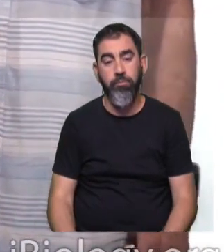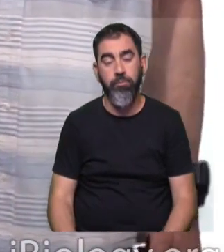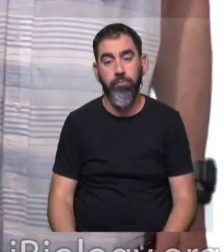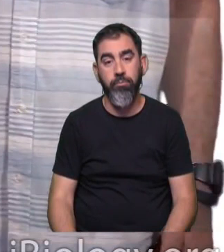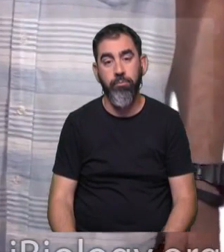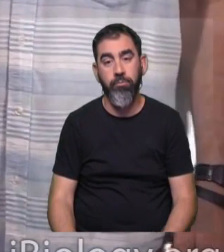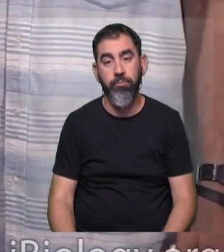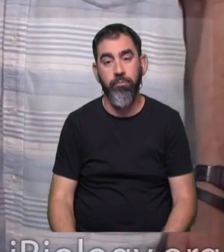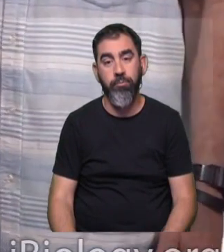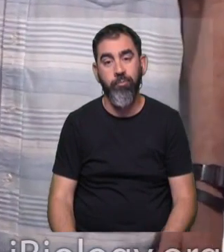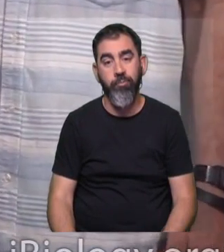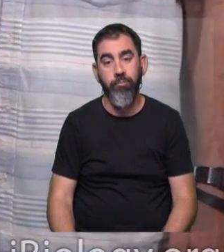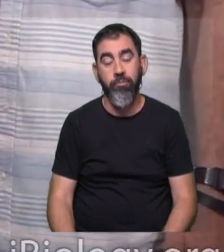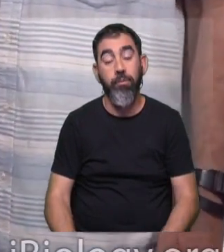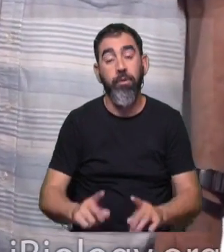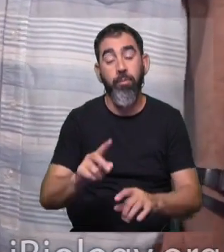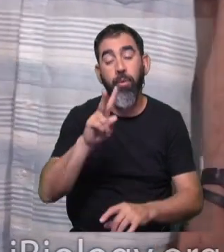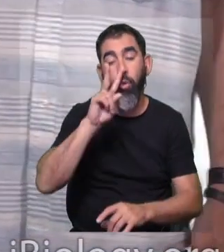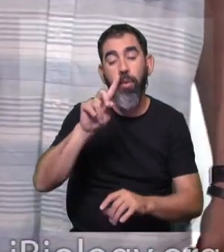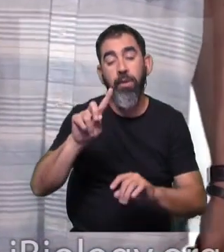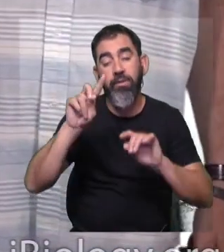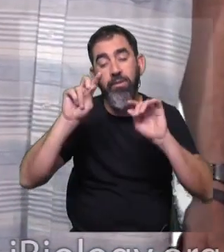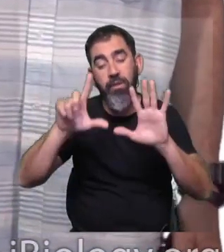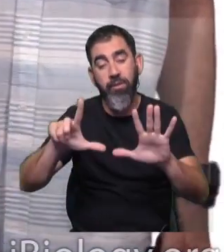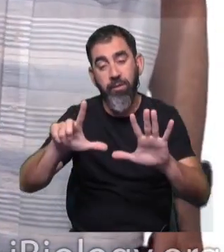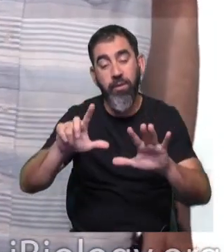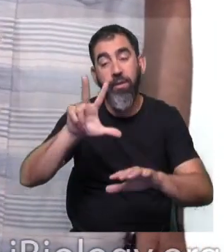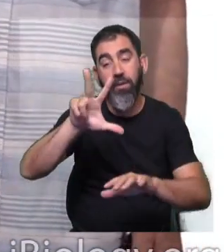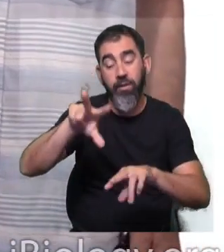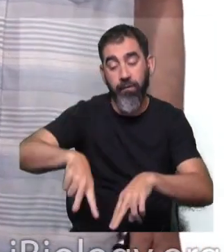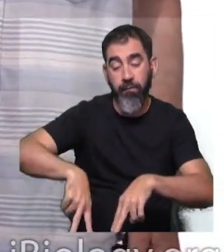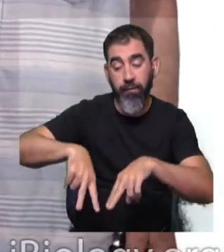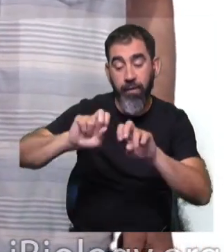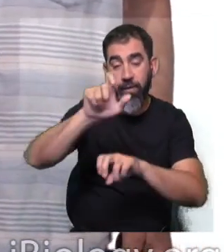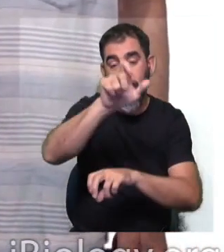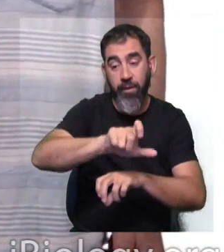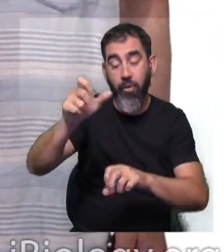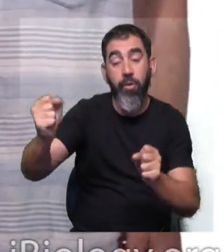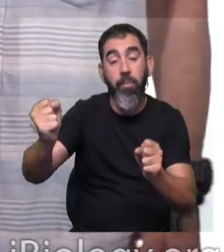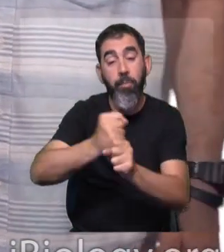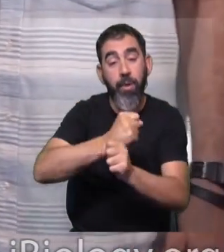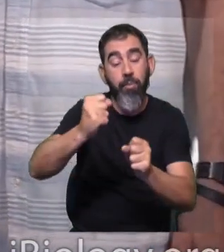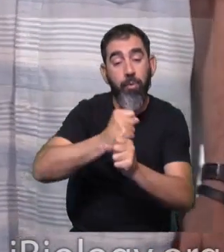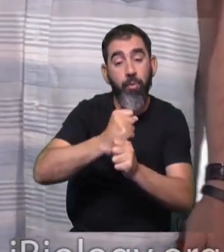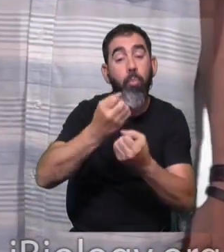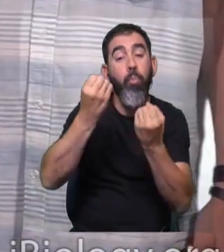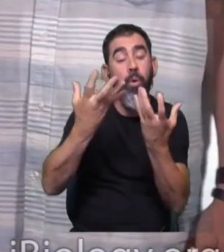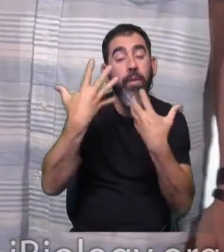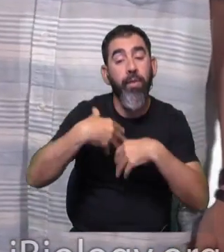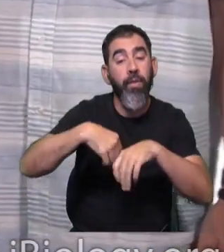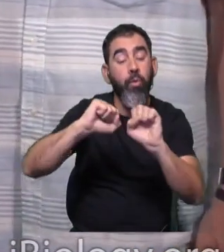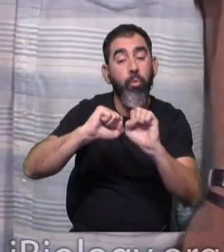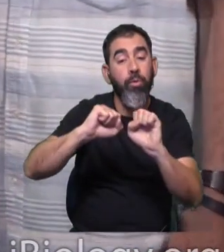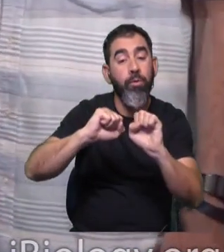Y finalmente, en el 2017, a 3 investigadores le dieron el premio Nobel por descubrir la